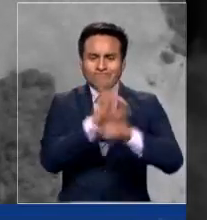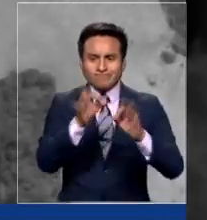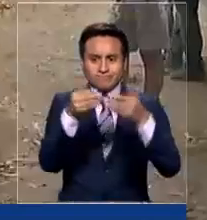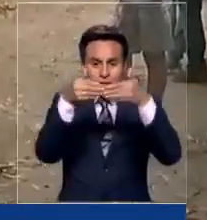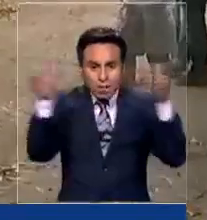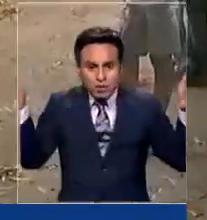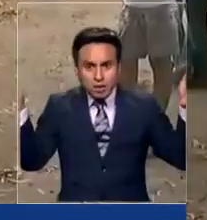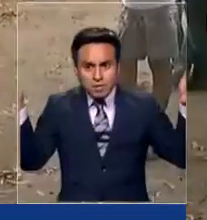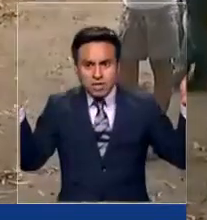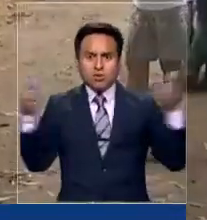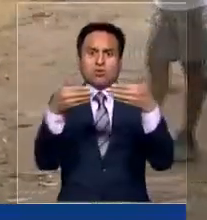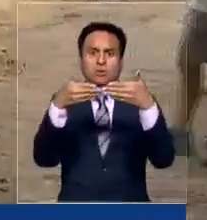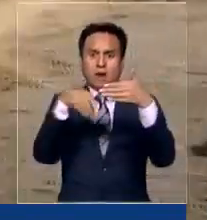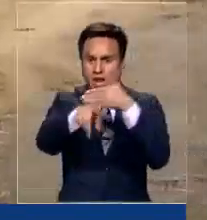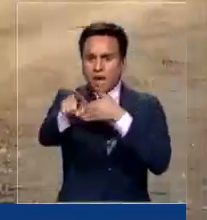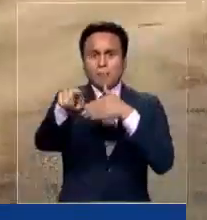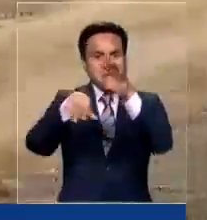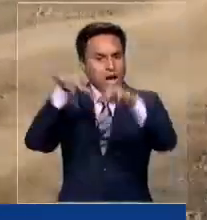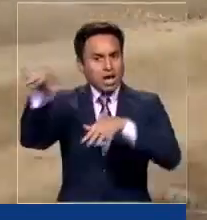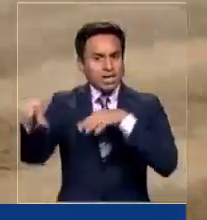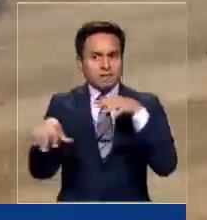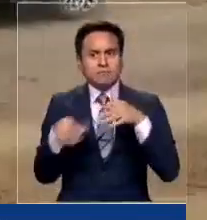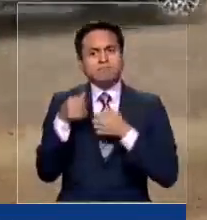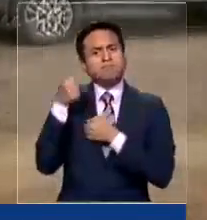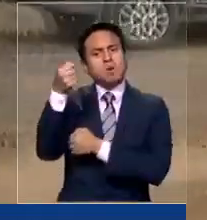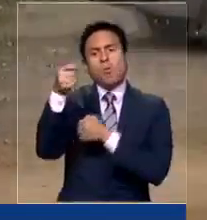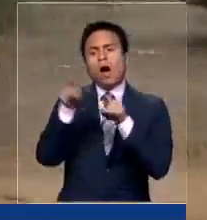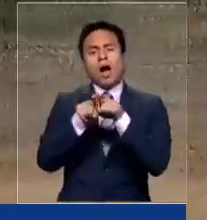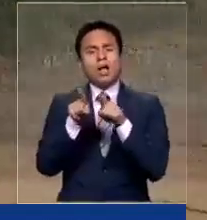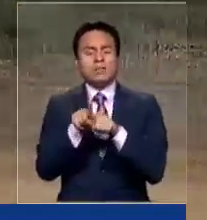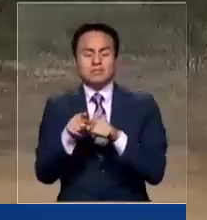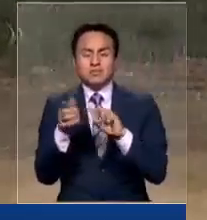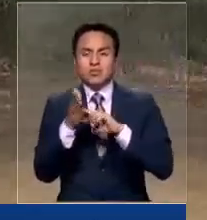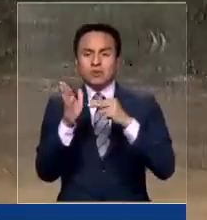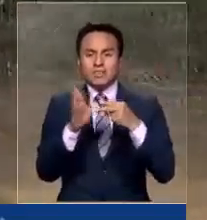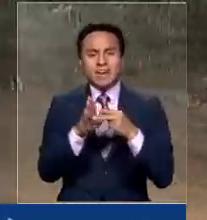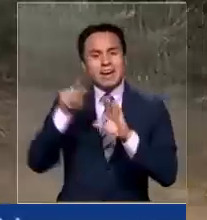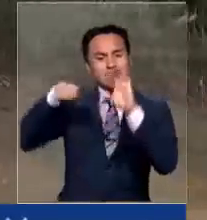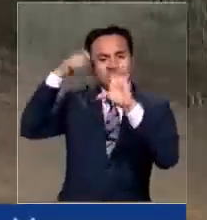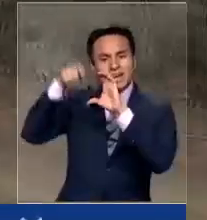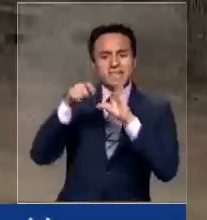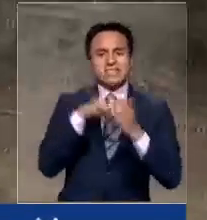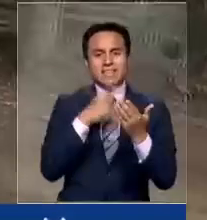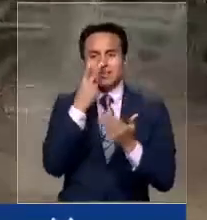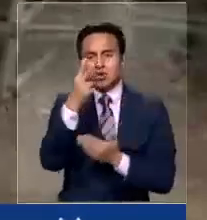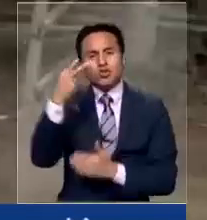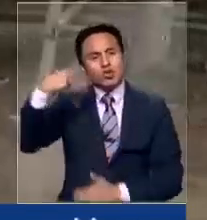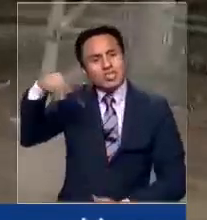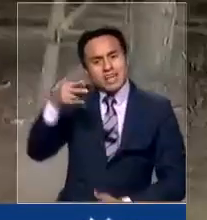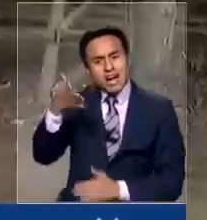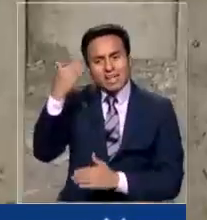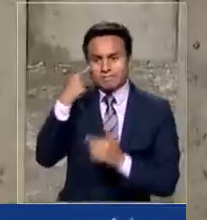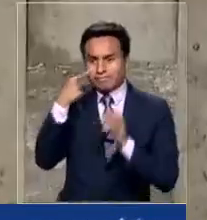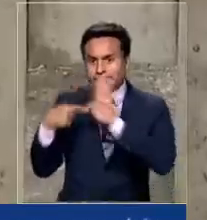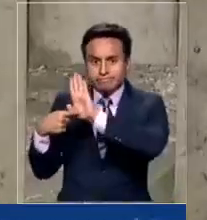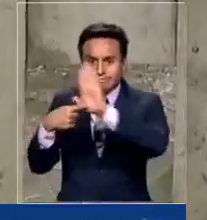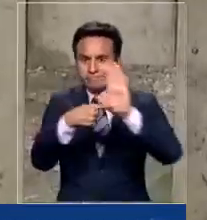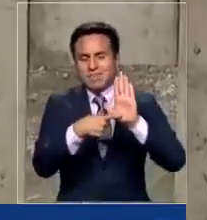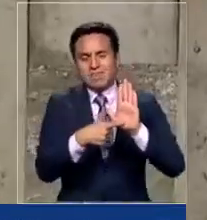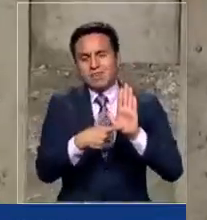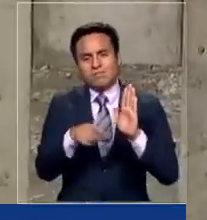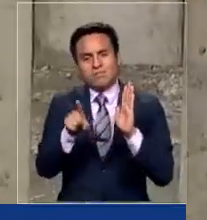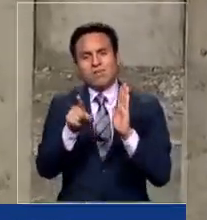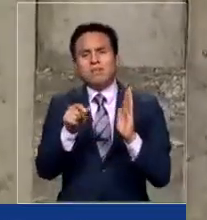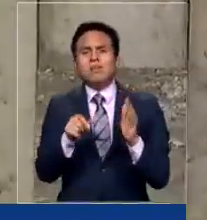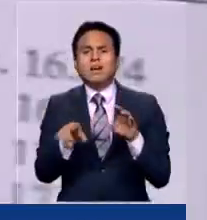del camino que lleva a la playa la manifestación es una de las consecuencias del reportaje de chilevisión noticias que vivenció el no cumplimiento